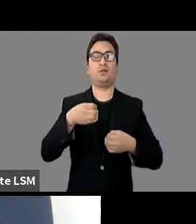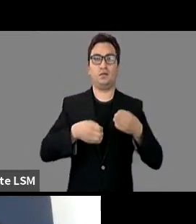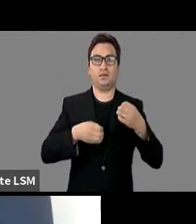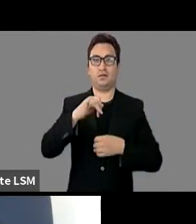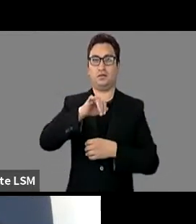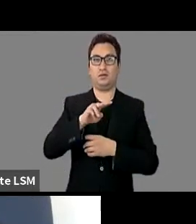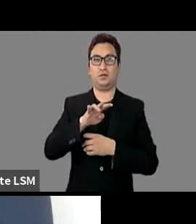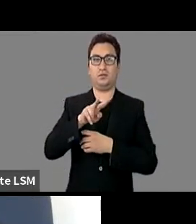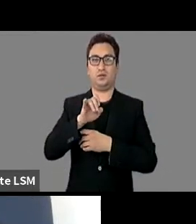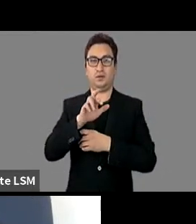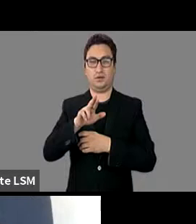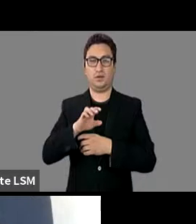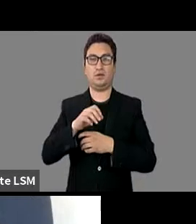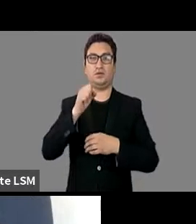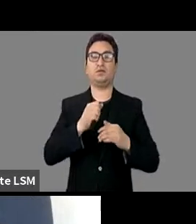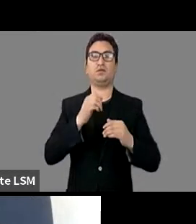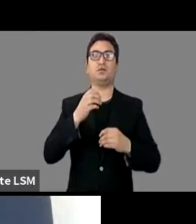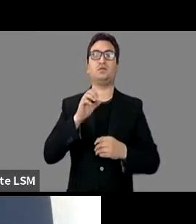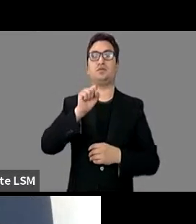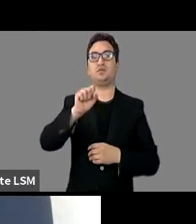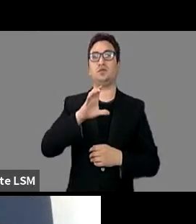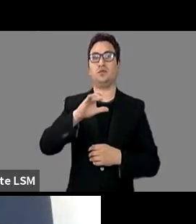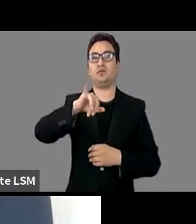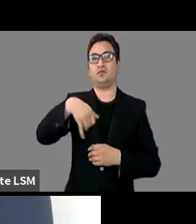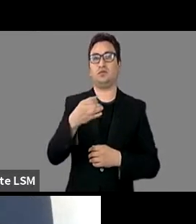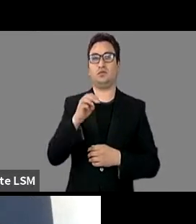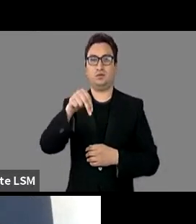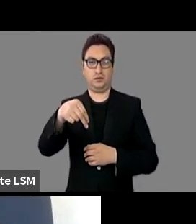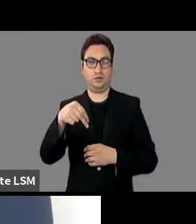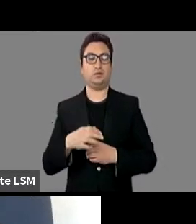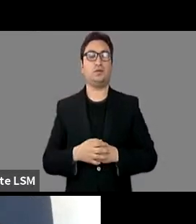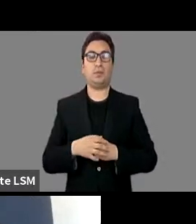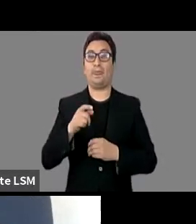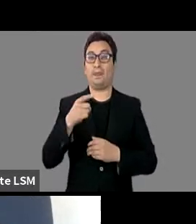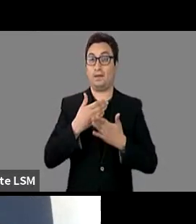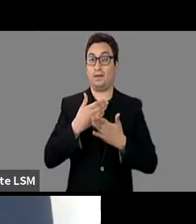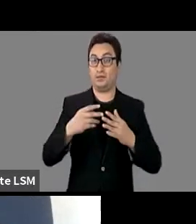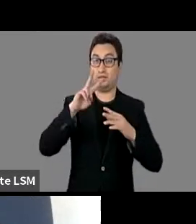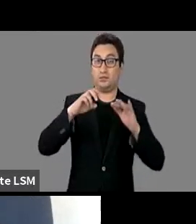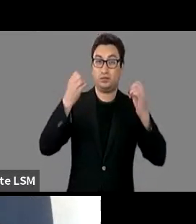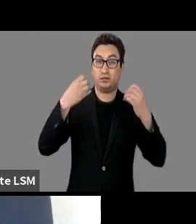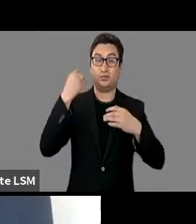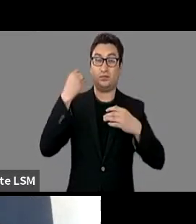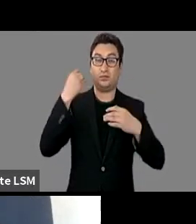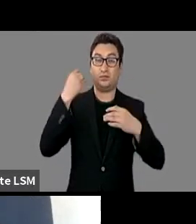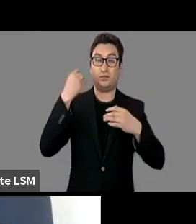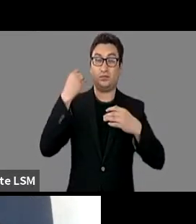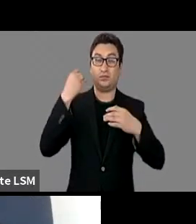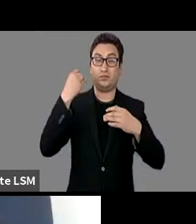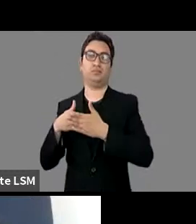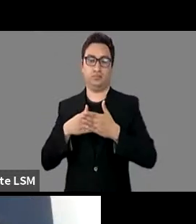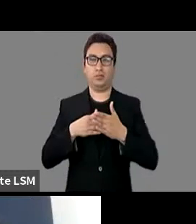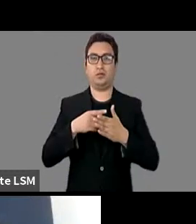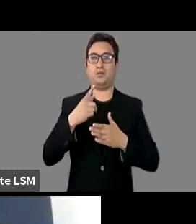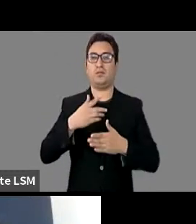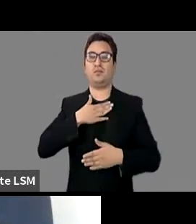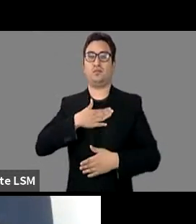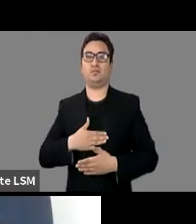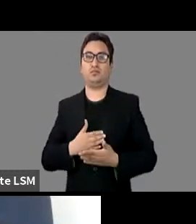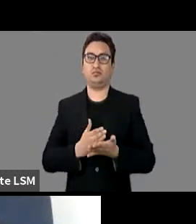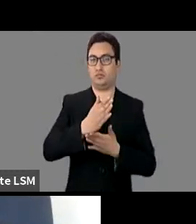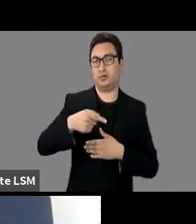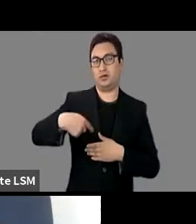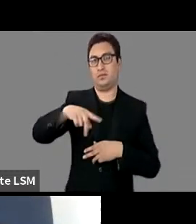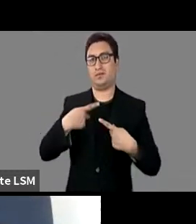Corte de Justicia de la Nación, con la ponencia Las barreras de acceso a la justicia para las personas con discapacidad.